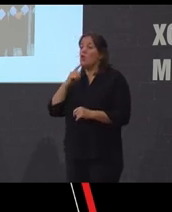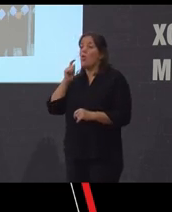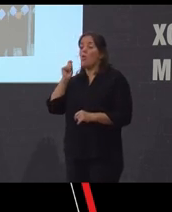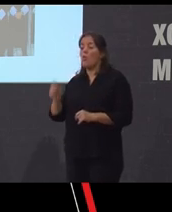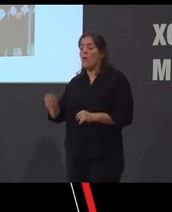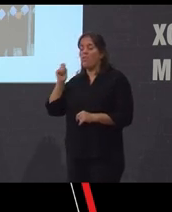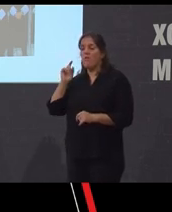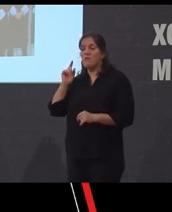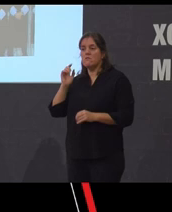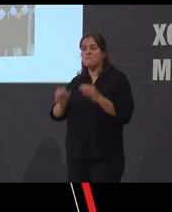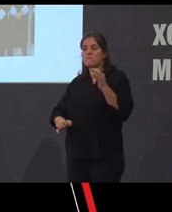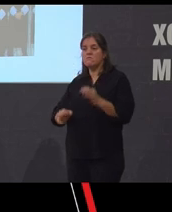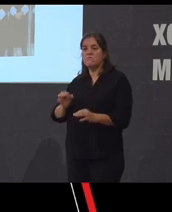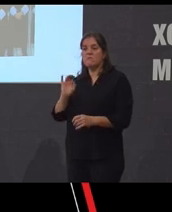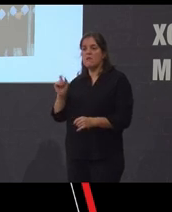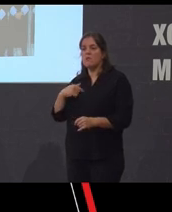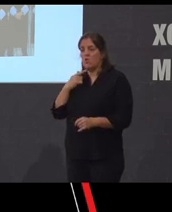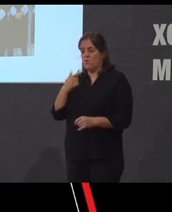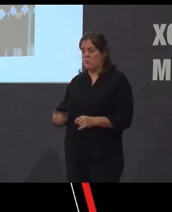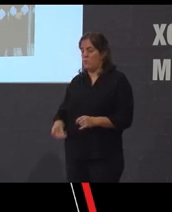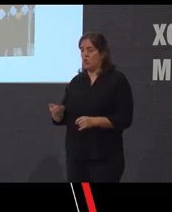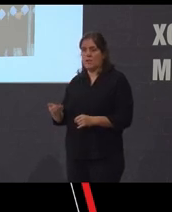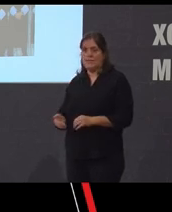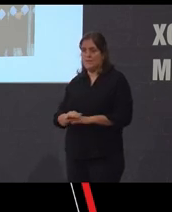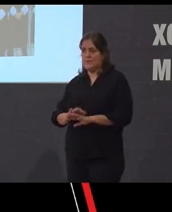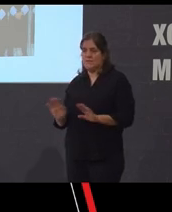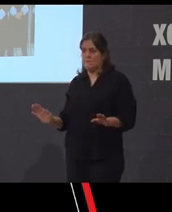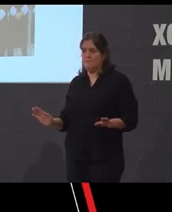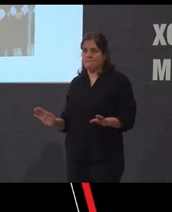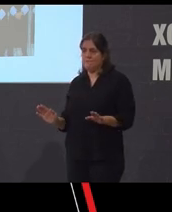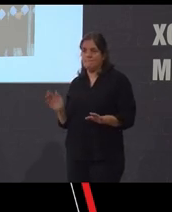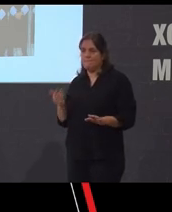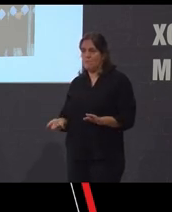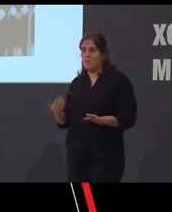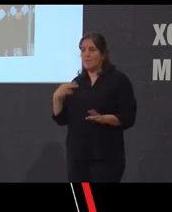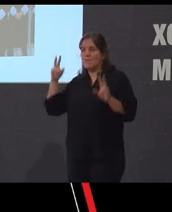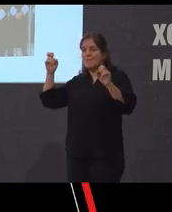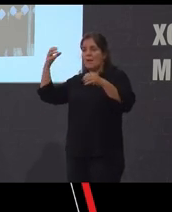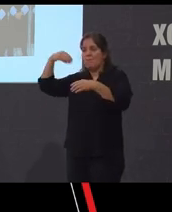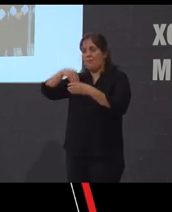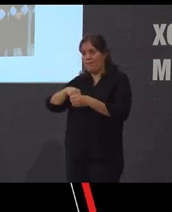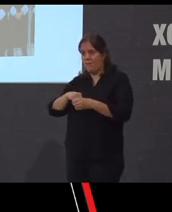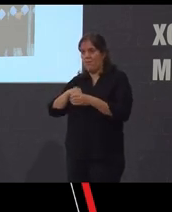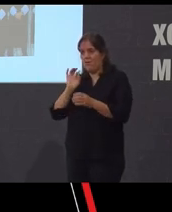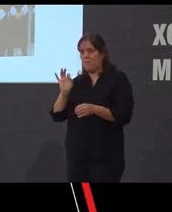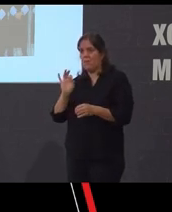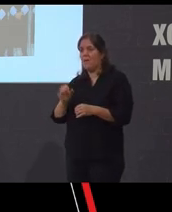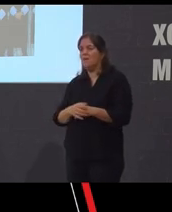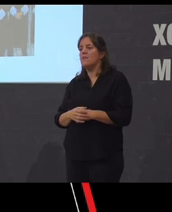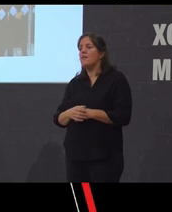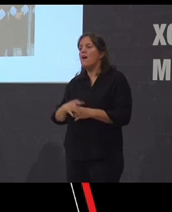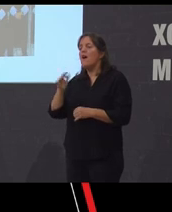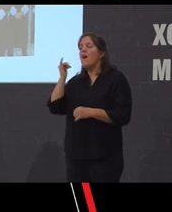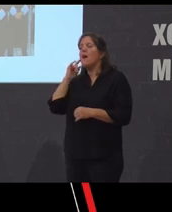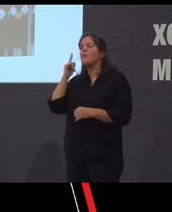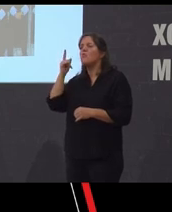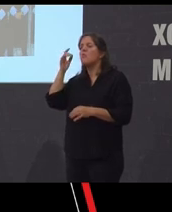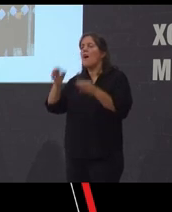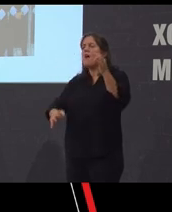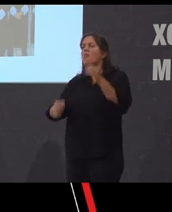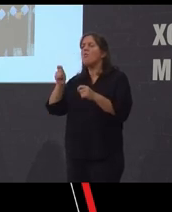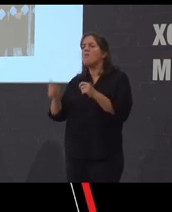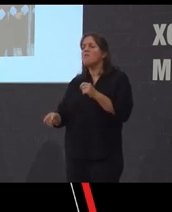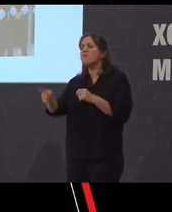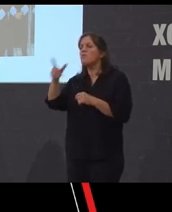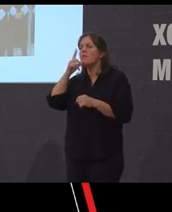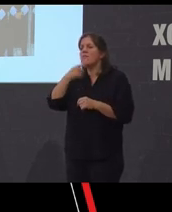son moi importantes en este tema, Temos unha xudicatura en